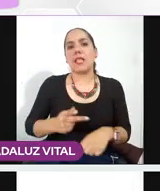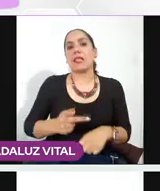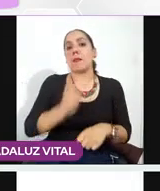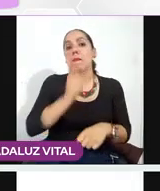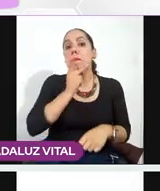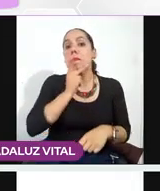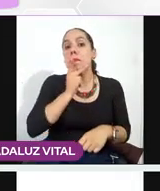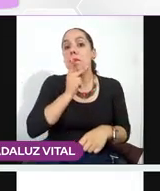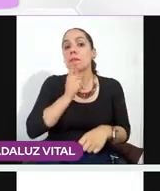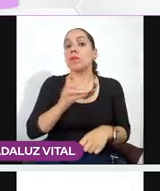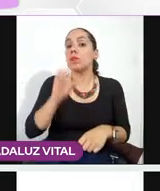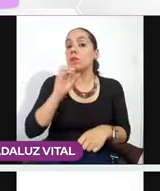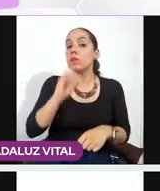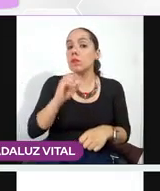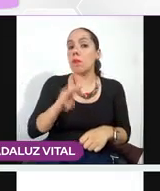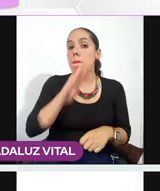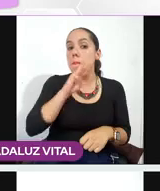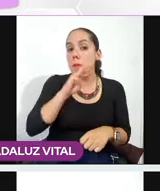¿no?